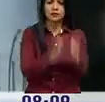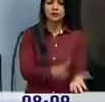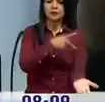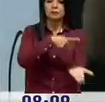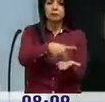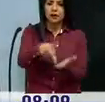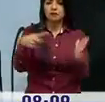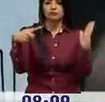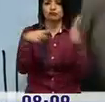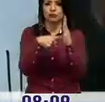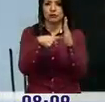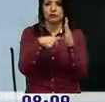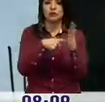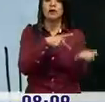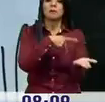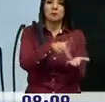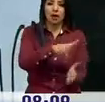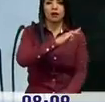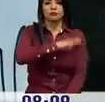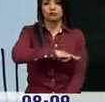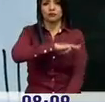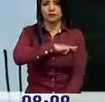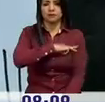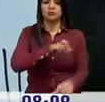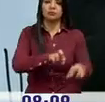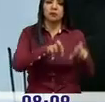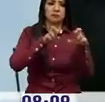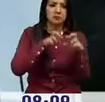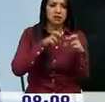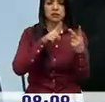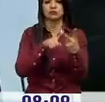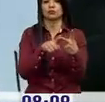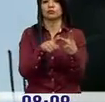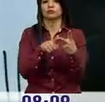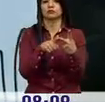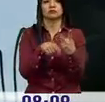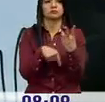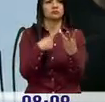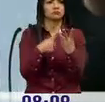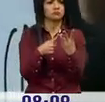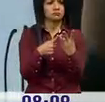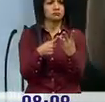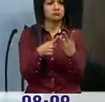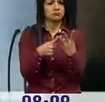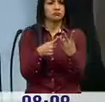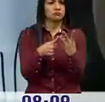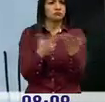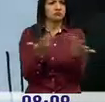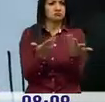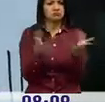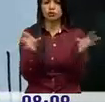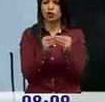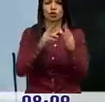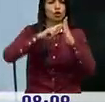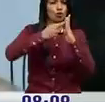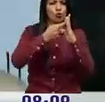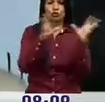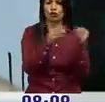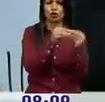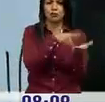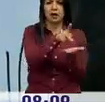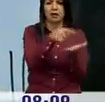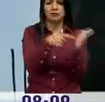tanto del municipio patente permiso aportamos con con con ruido ese tipo de cosas